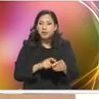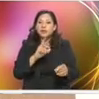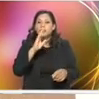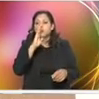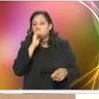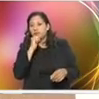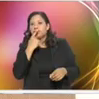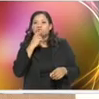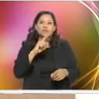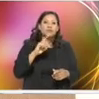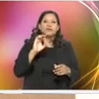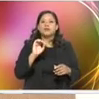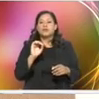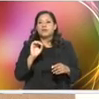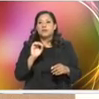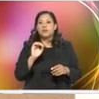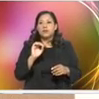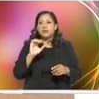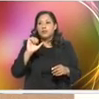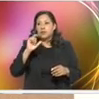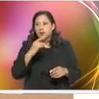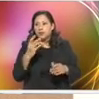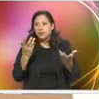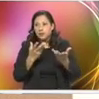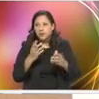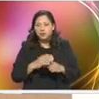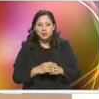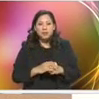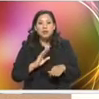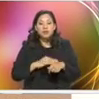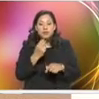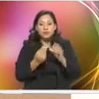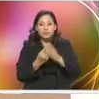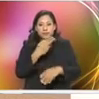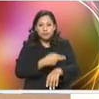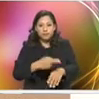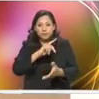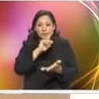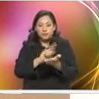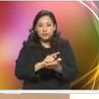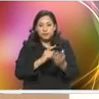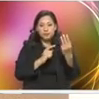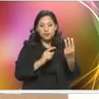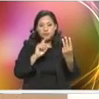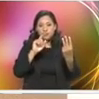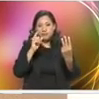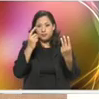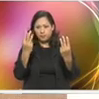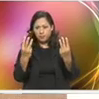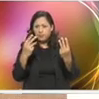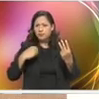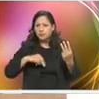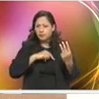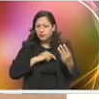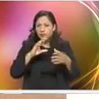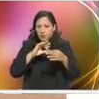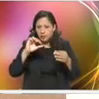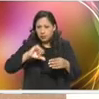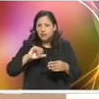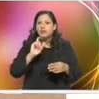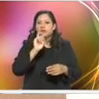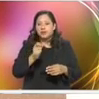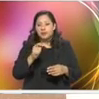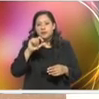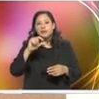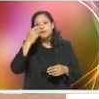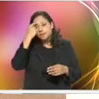quejar, no puede señalar si no hace algo al respecto. Y por eso la nueva iniciativa de ley 3 de 3 es algo que nosotros le vamos a contar de qué se